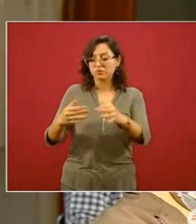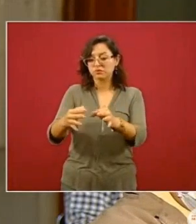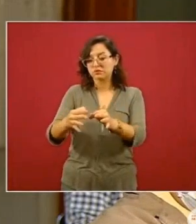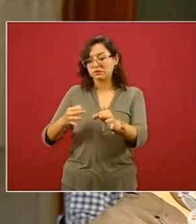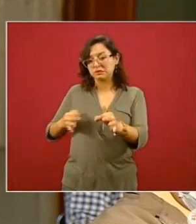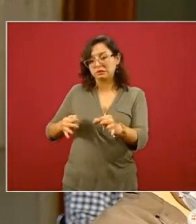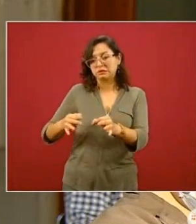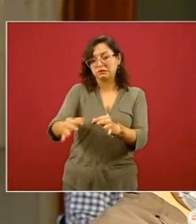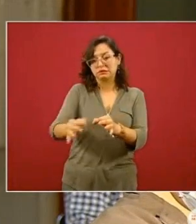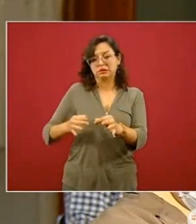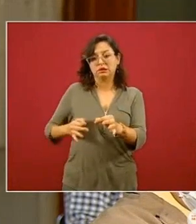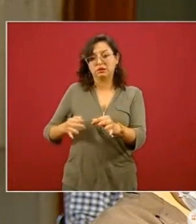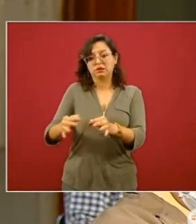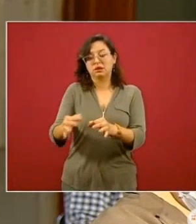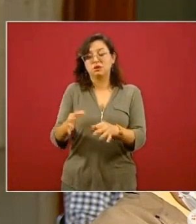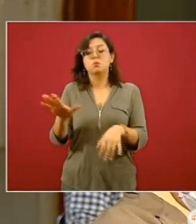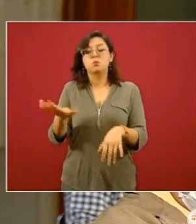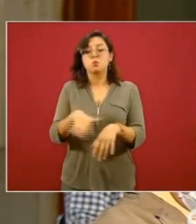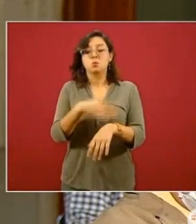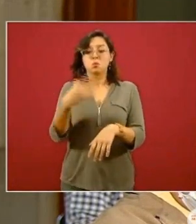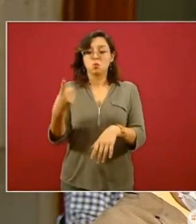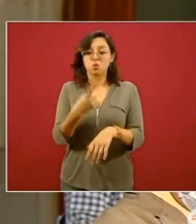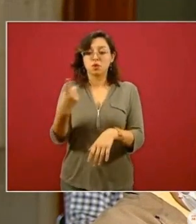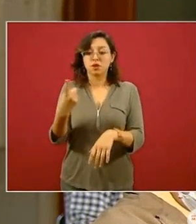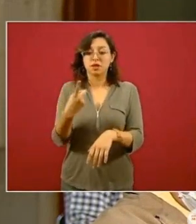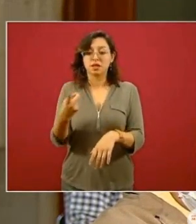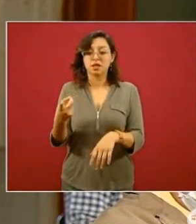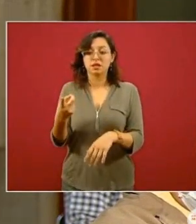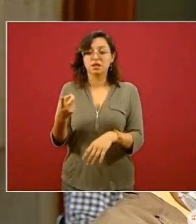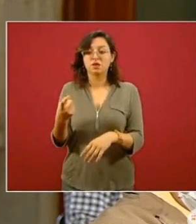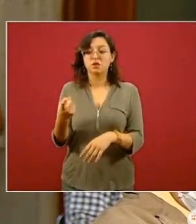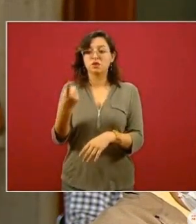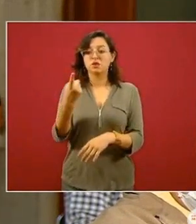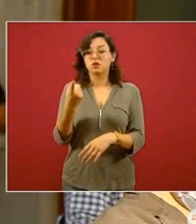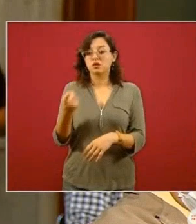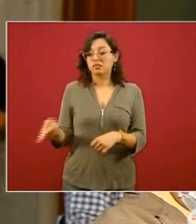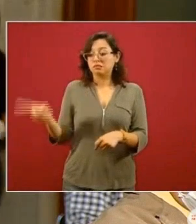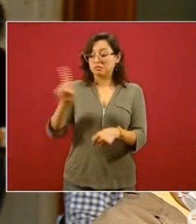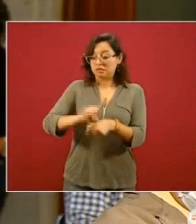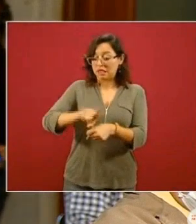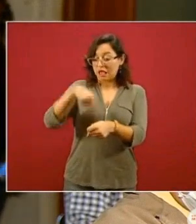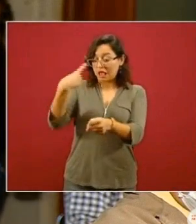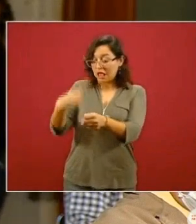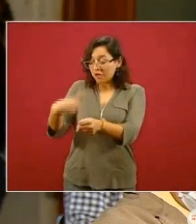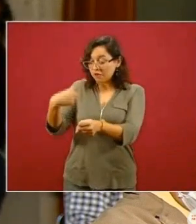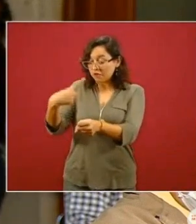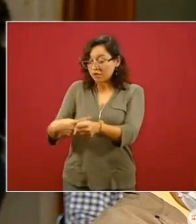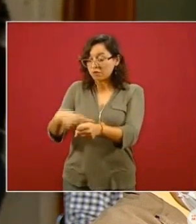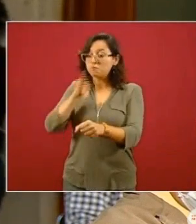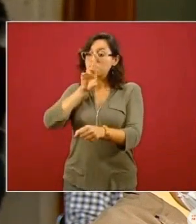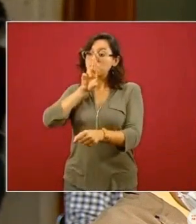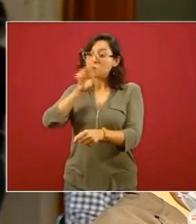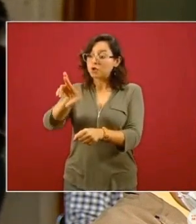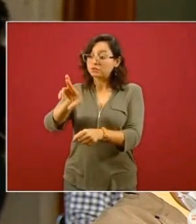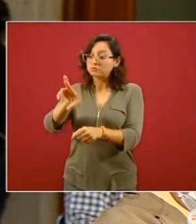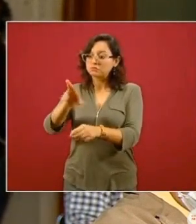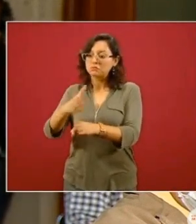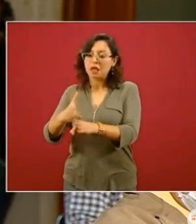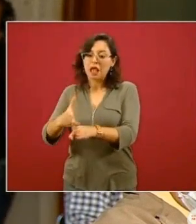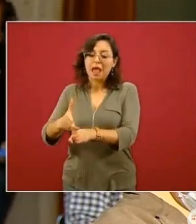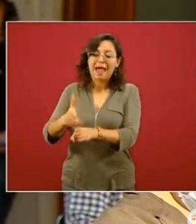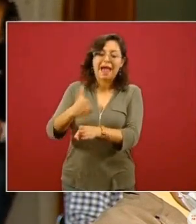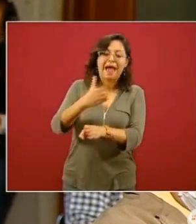porque el día en que se confirma un caso no es el día en el que se presenta. Pasa un